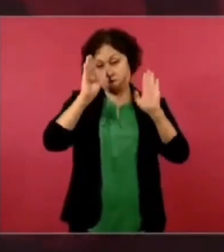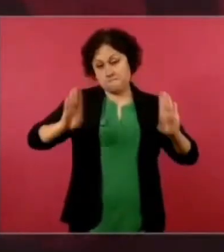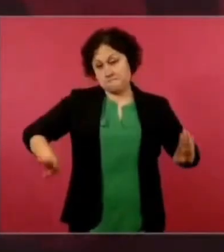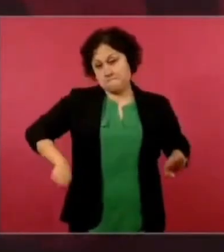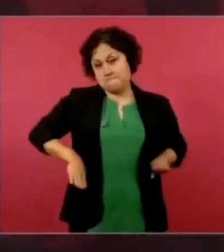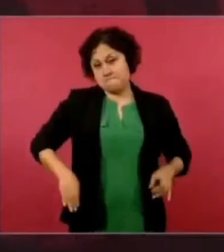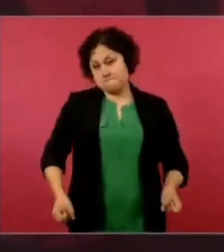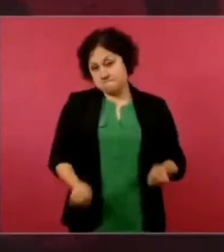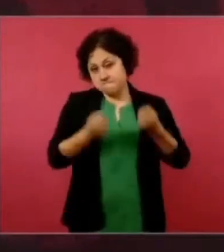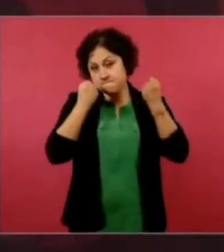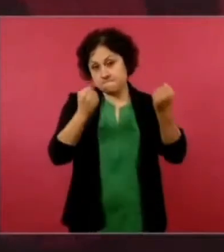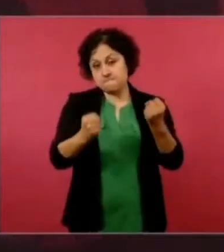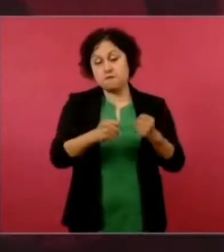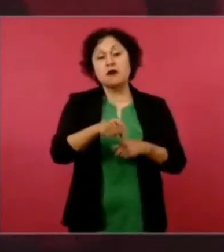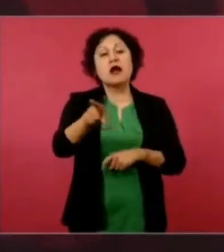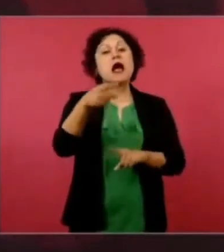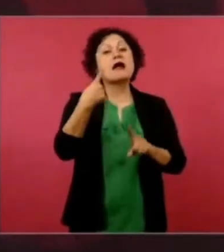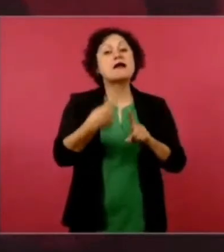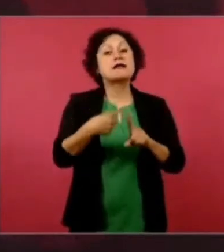Álvarez y Casa.